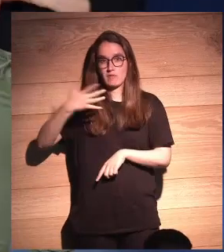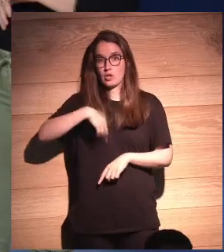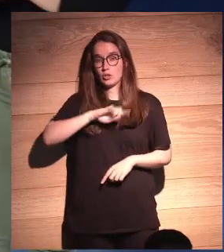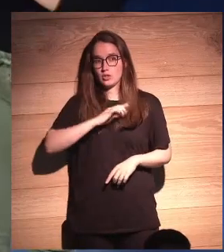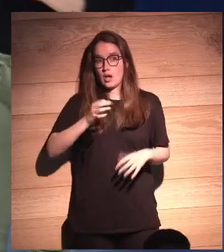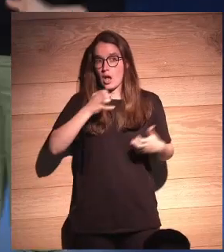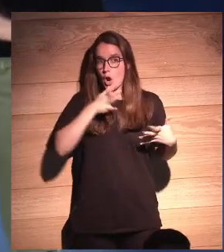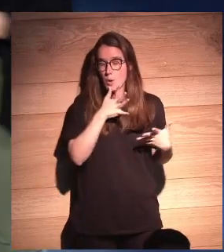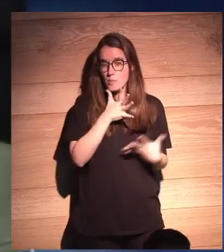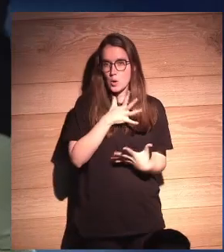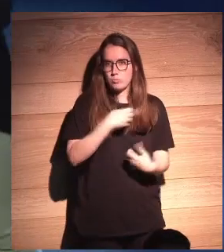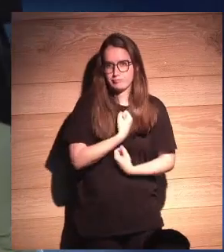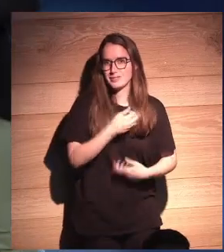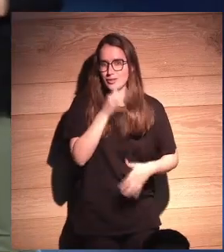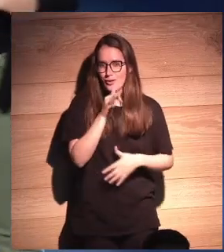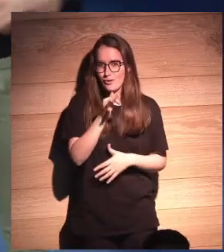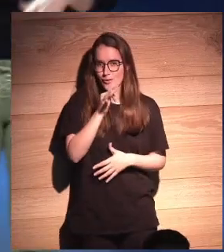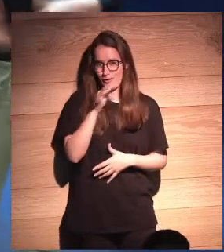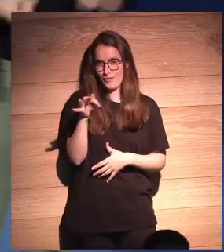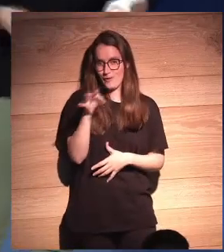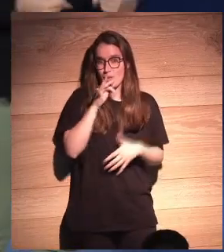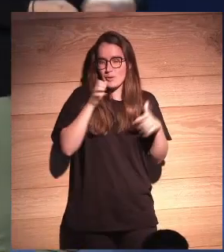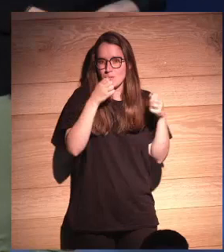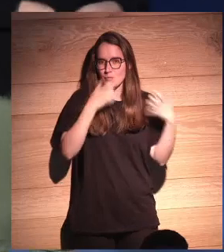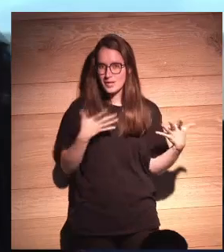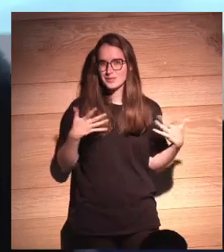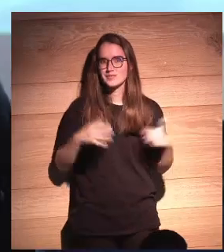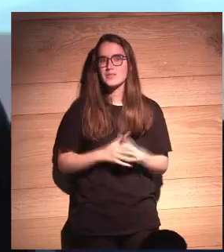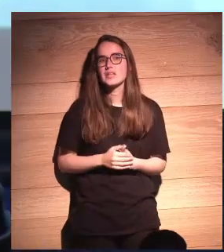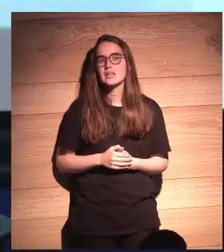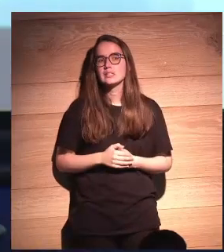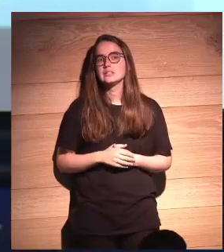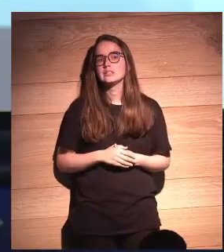poco abrumadas con todo esto, pero bueno, aquí estamos.